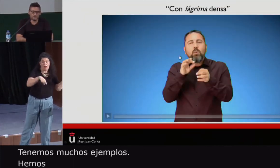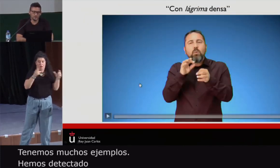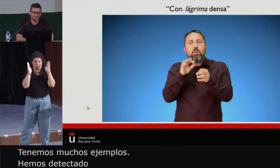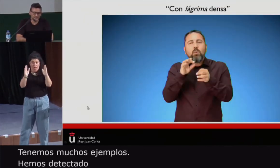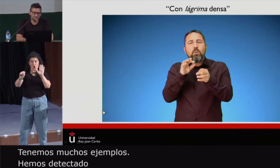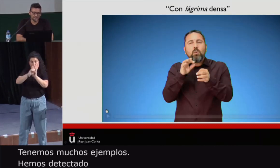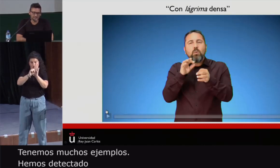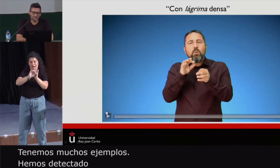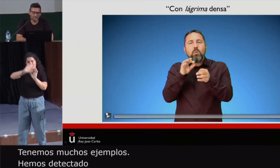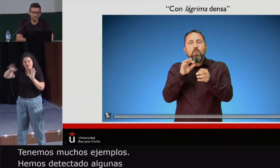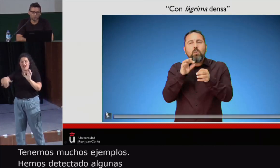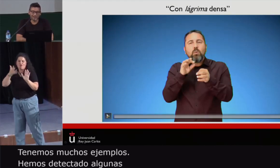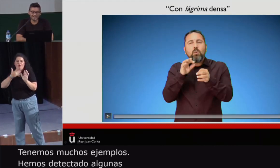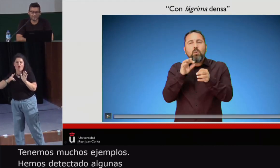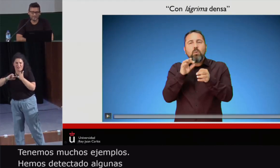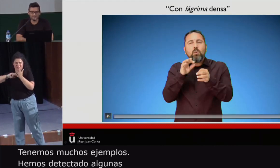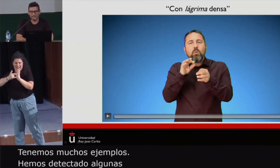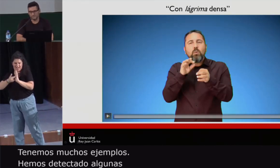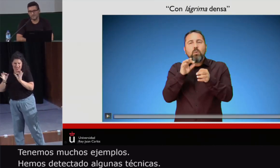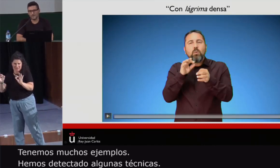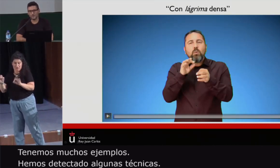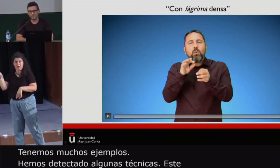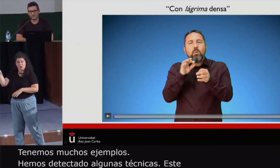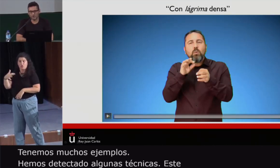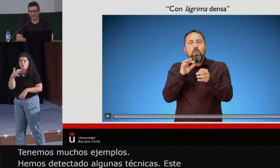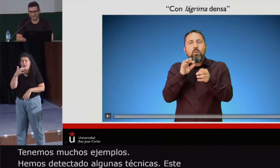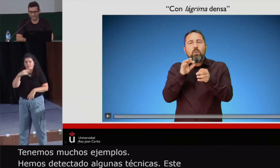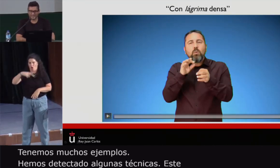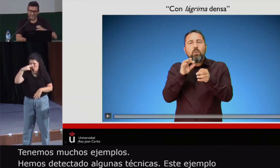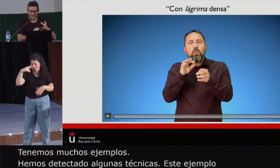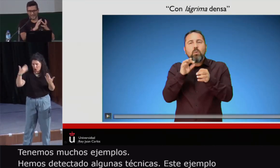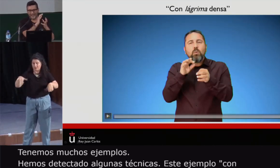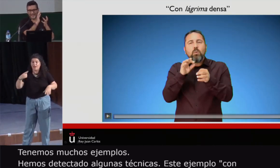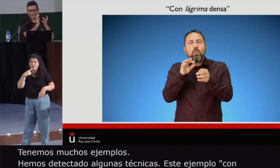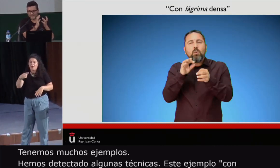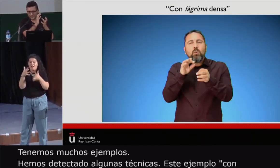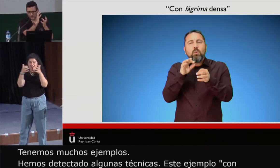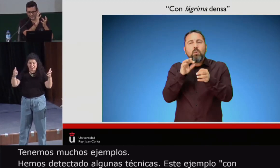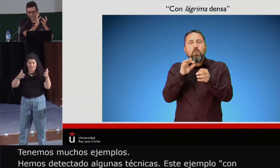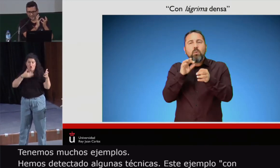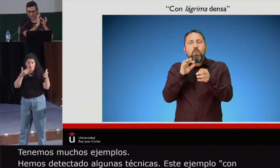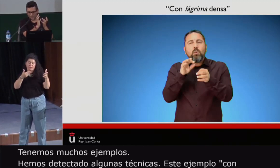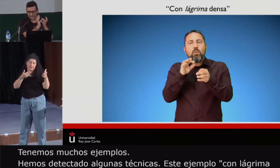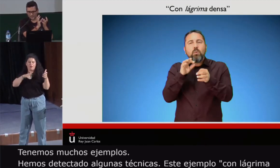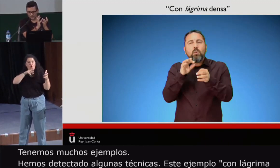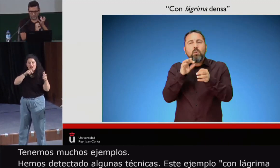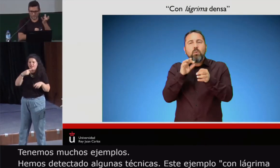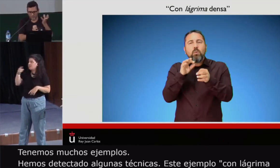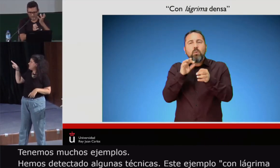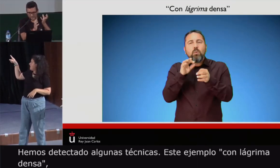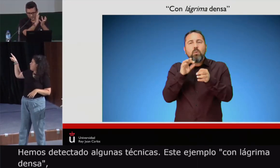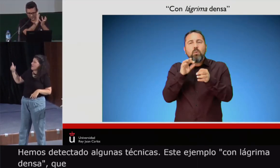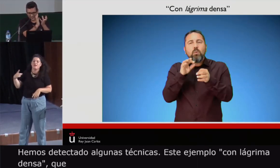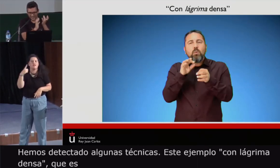un ejemplo que nos parece interesante, que es con lágrima densa. Claro, cuando decimos con lágrima densa, la lágrima densa es lo que se queda en la copa del vino, cuando